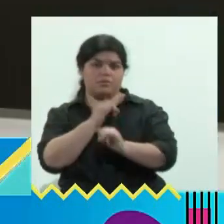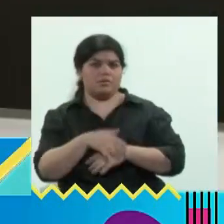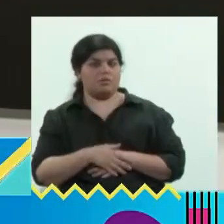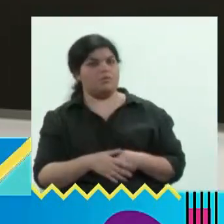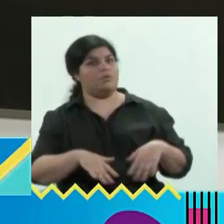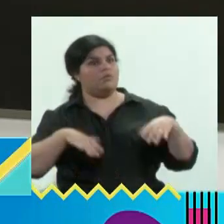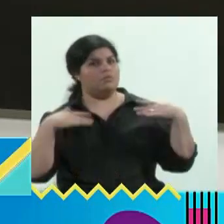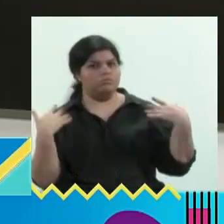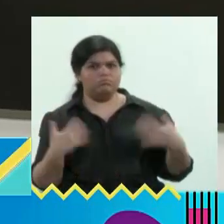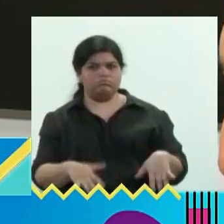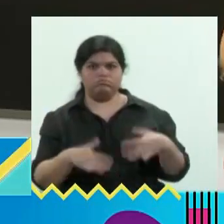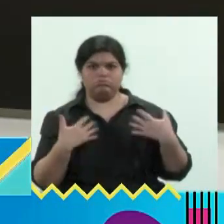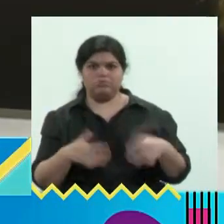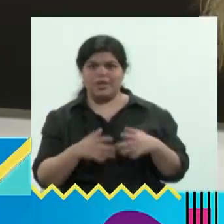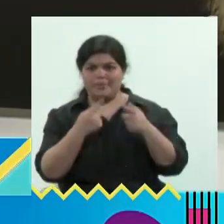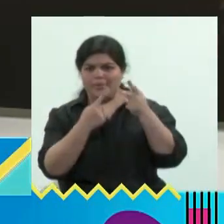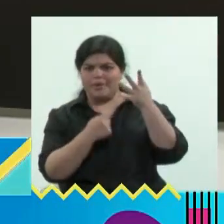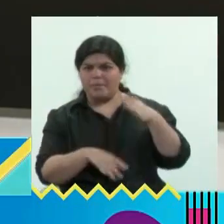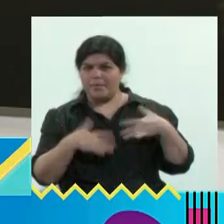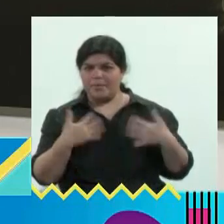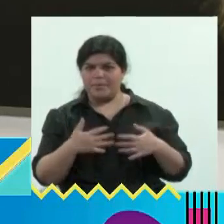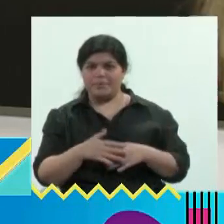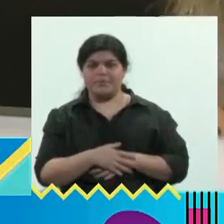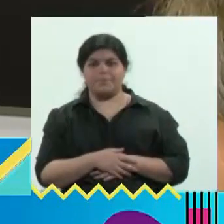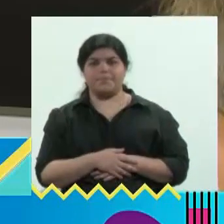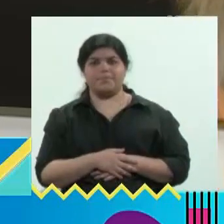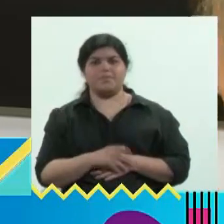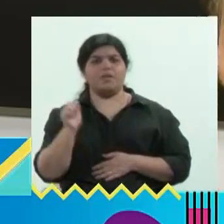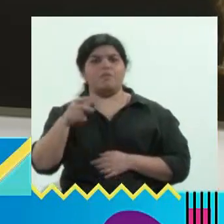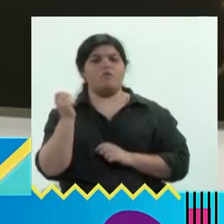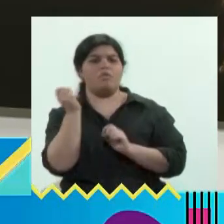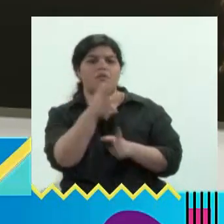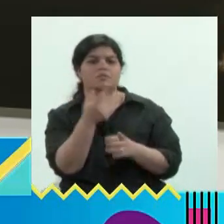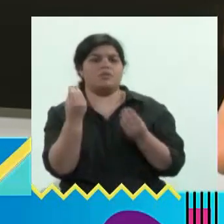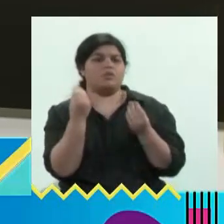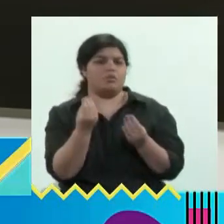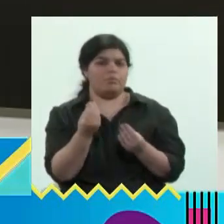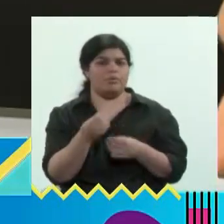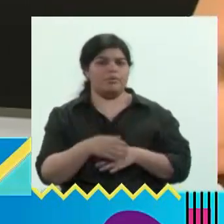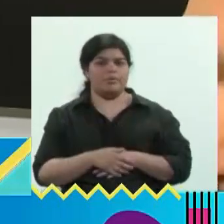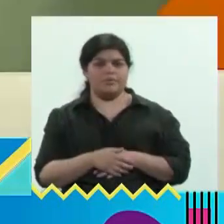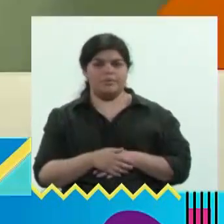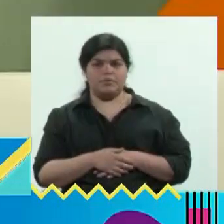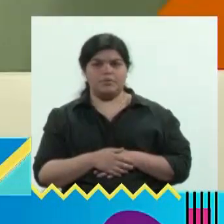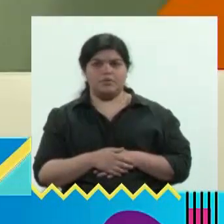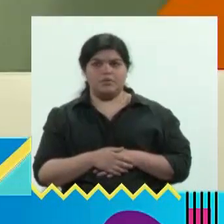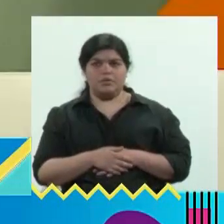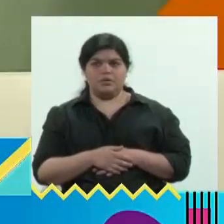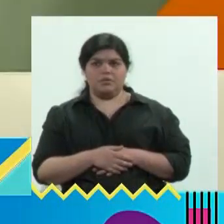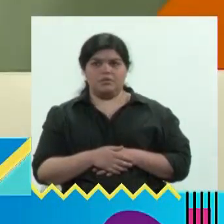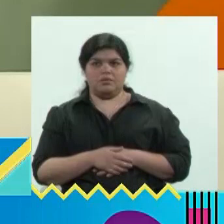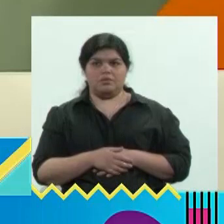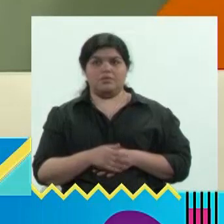de complejidad, ¿no? Entiendo ahí. Daniel, ¿qué aportarías o qué otra visión le podrías aportar? Bueno, yo soy un